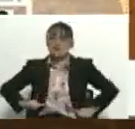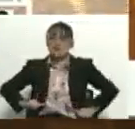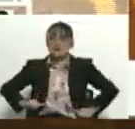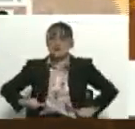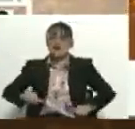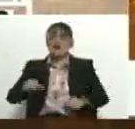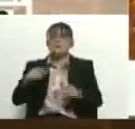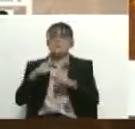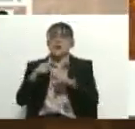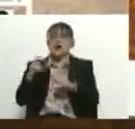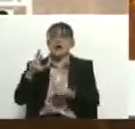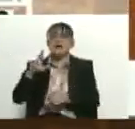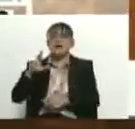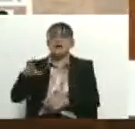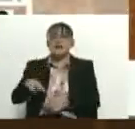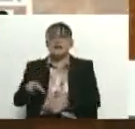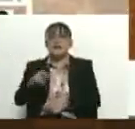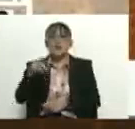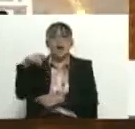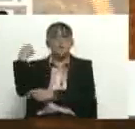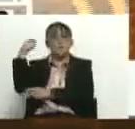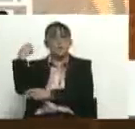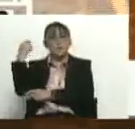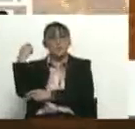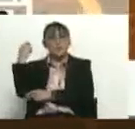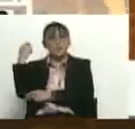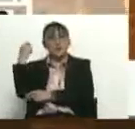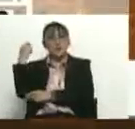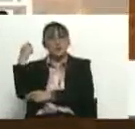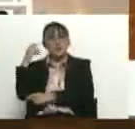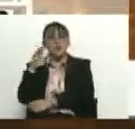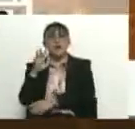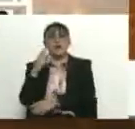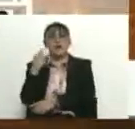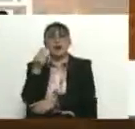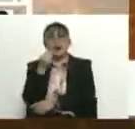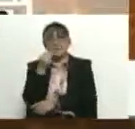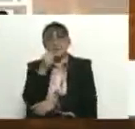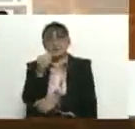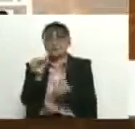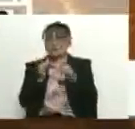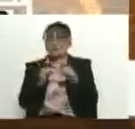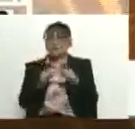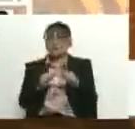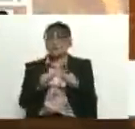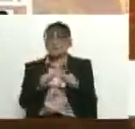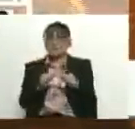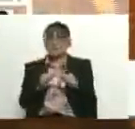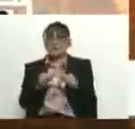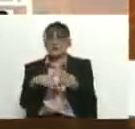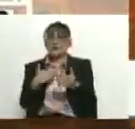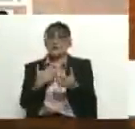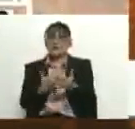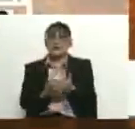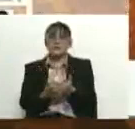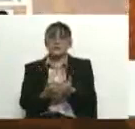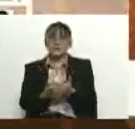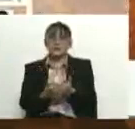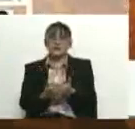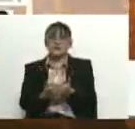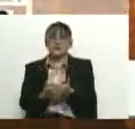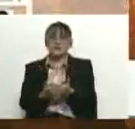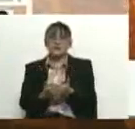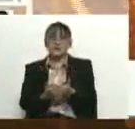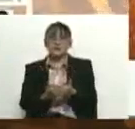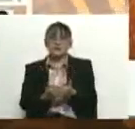hemos estado con una atención permanente en los alimentos y va a ser permanente hasta las contingencias que ellos vuelvan